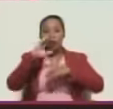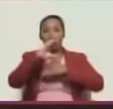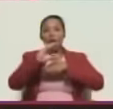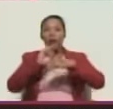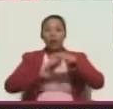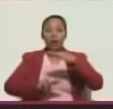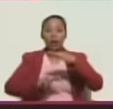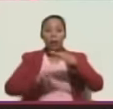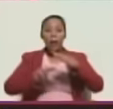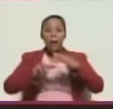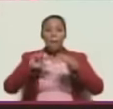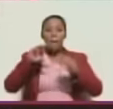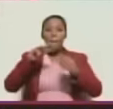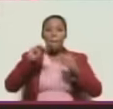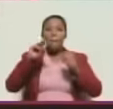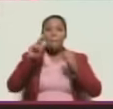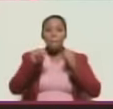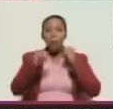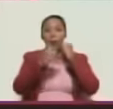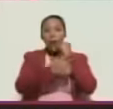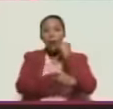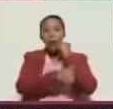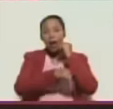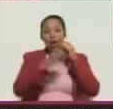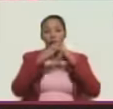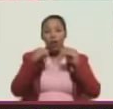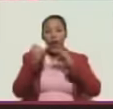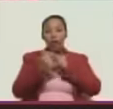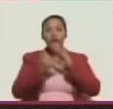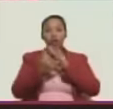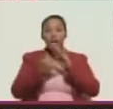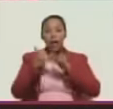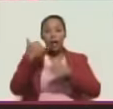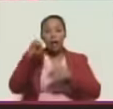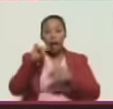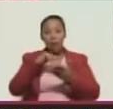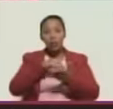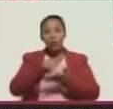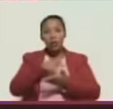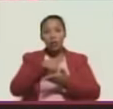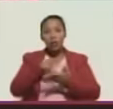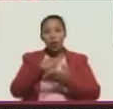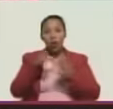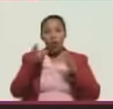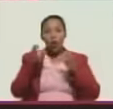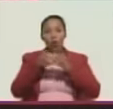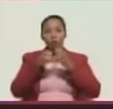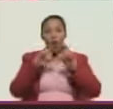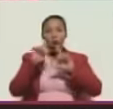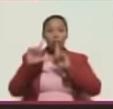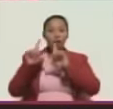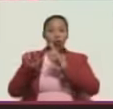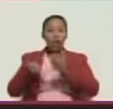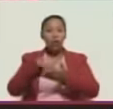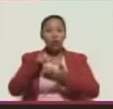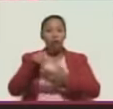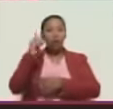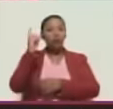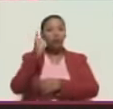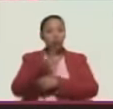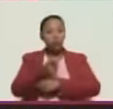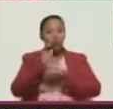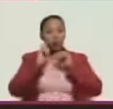movilnet y todas las instituciones que forman el comité logístico nacional debemos